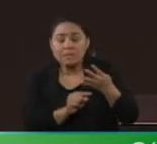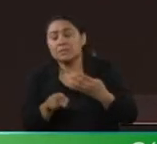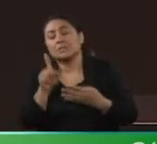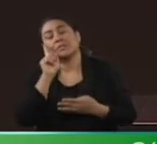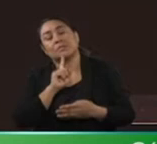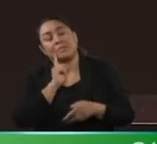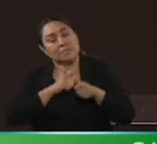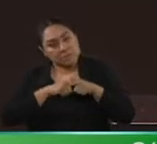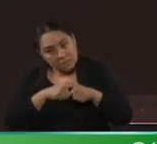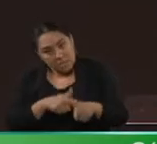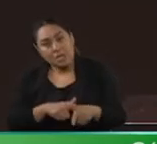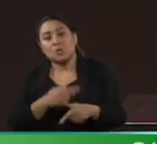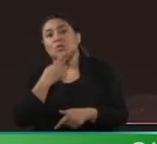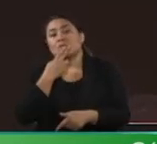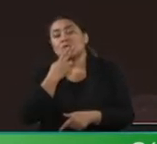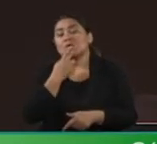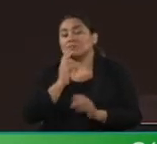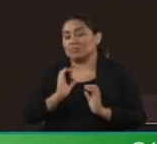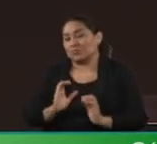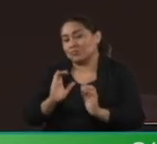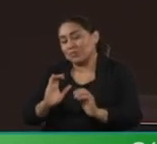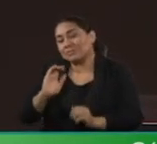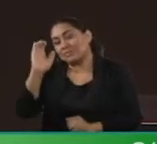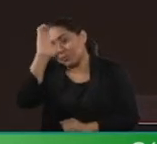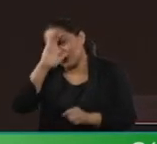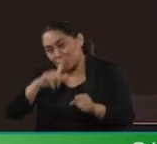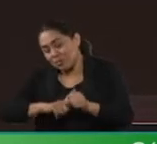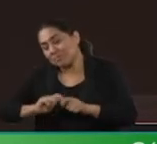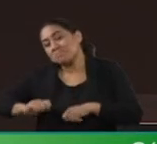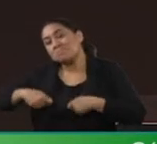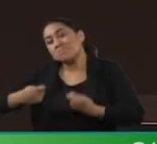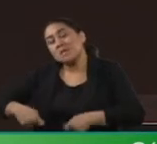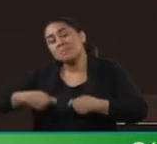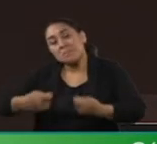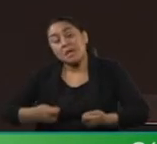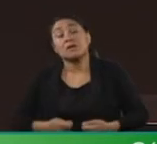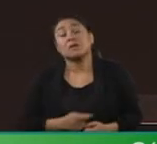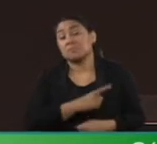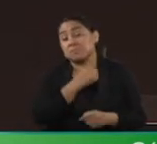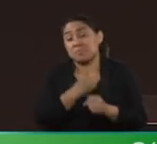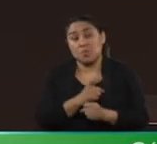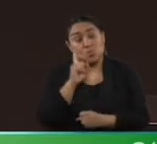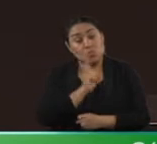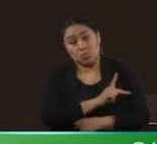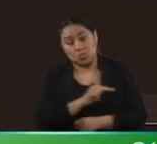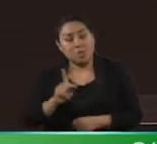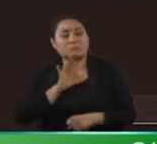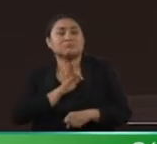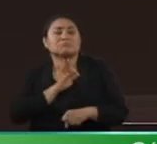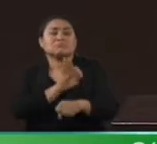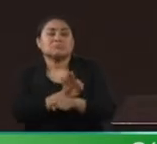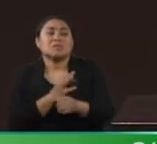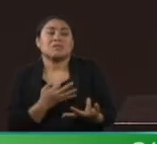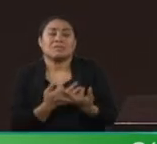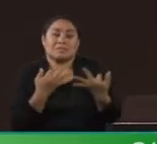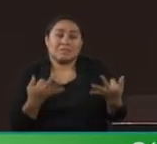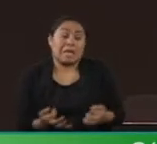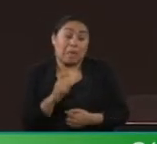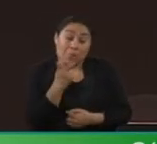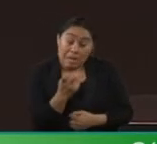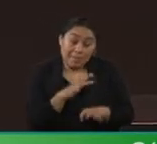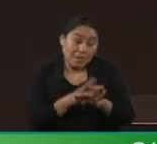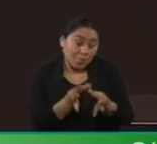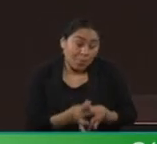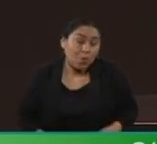siendo las guardianas de nuestras tradiciones, de nuestras culturas ancestrales y son las principales defensoras de la tierra y del agua, elementos